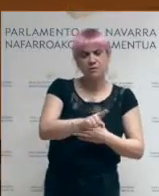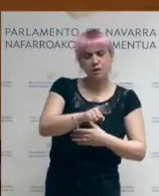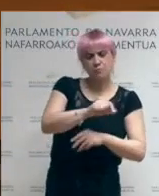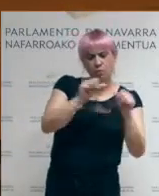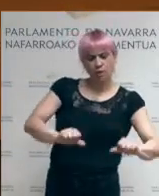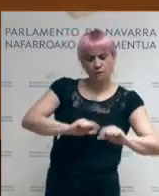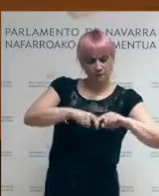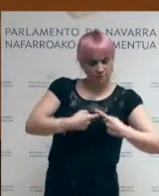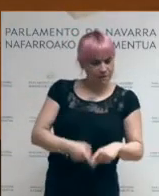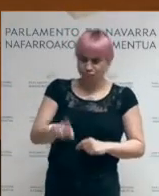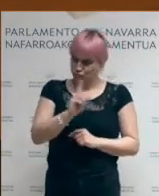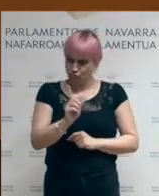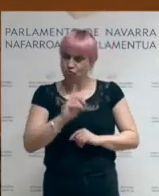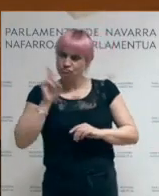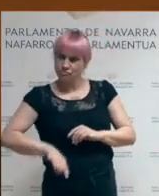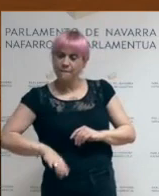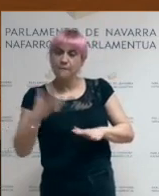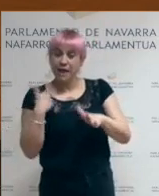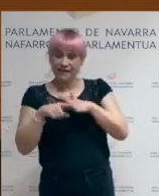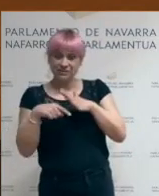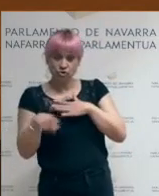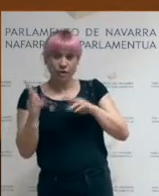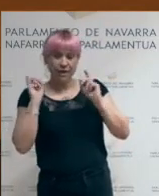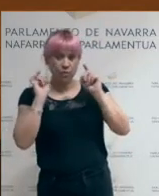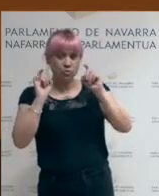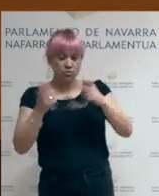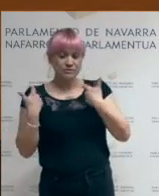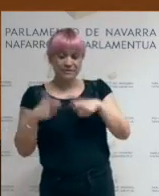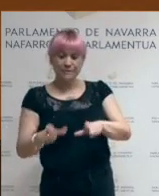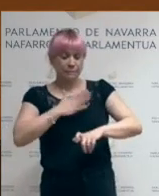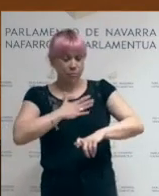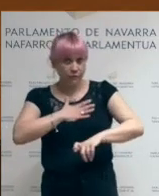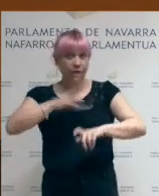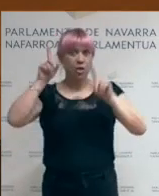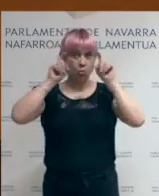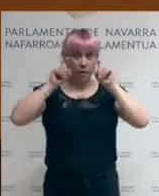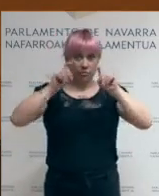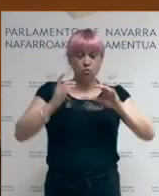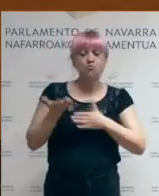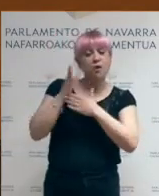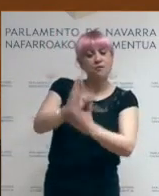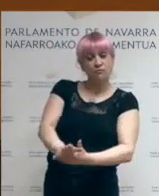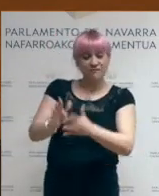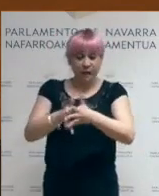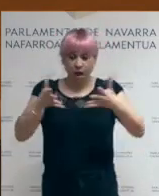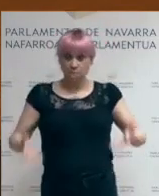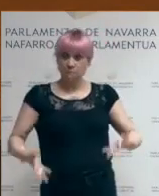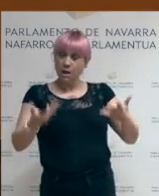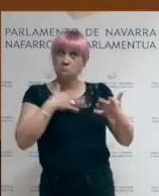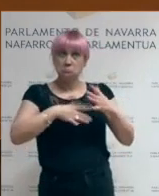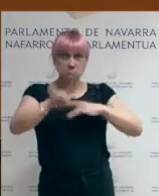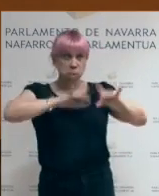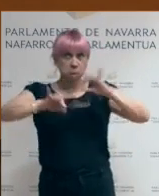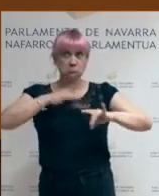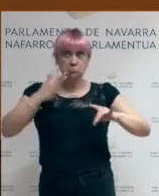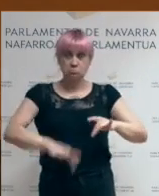logra exigiendo al gestor del sistema educativo, que no es otro que el propio Departamento de Educación, una oferta amplia que garantice la libertad